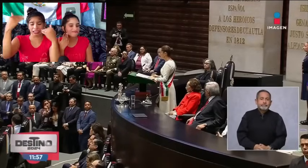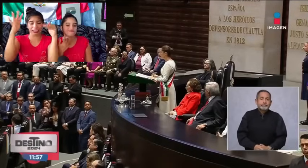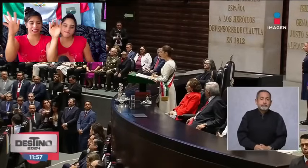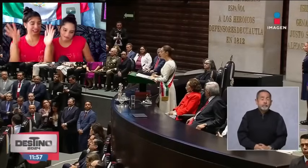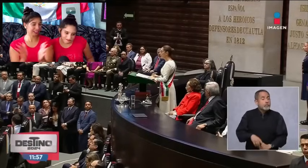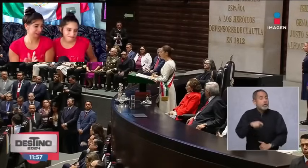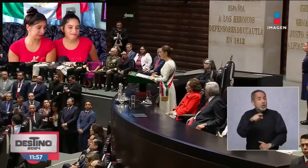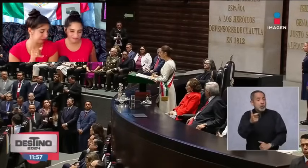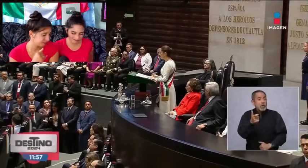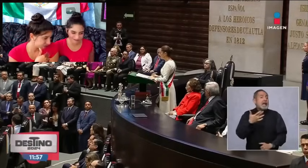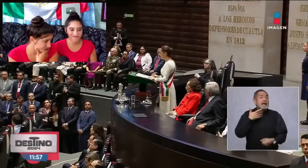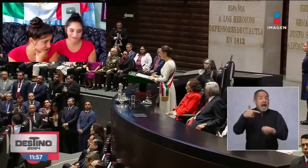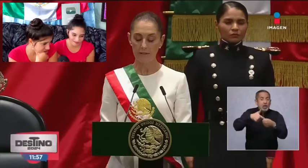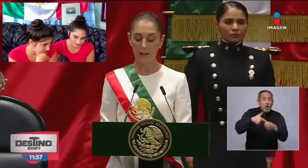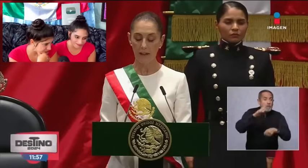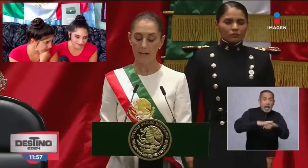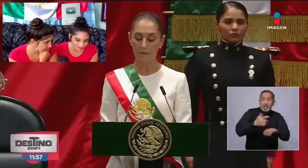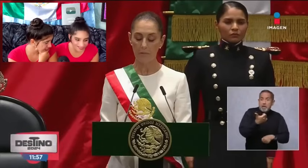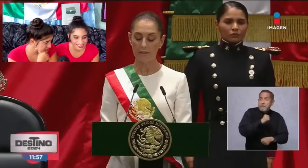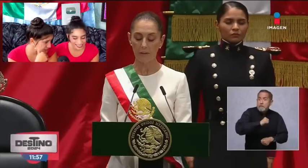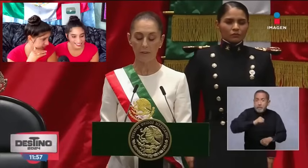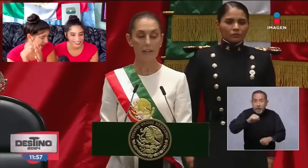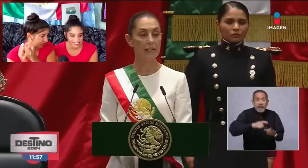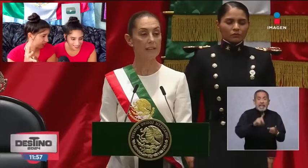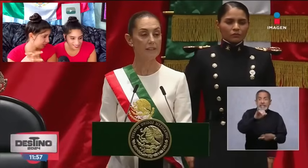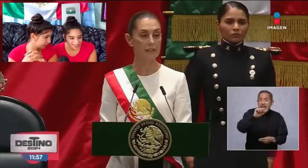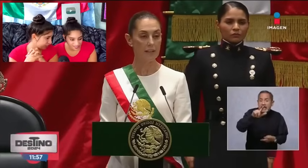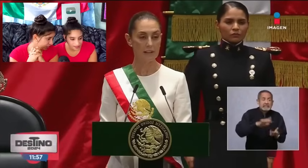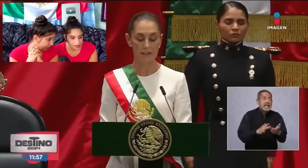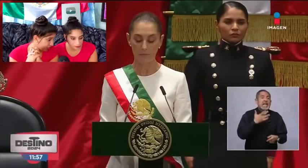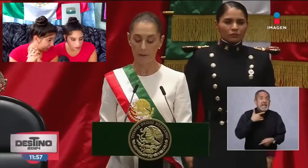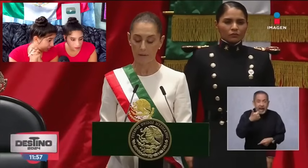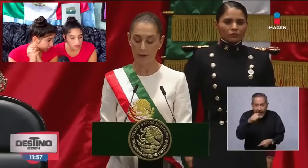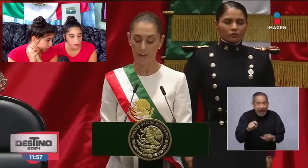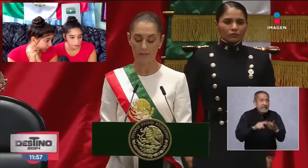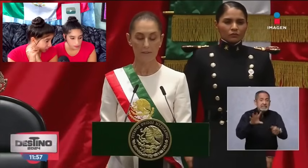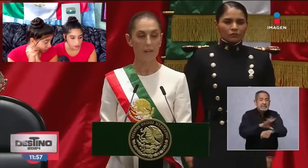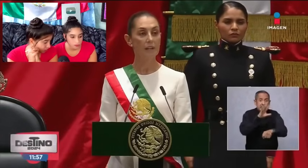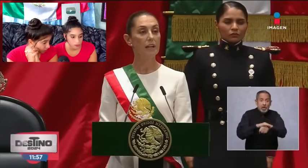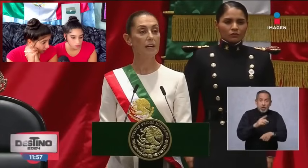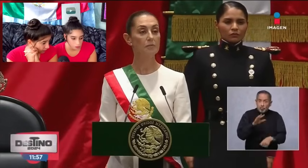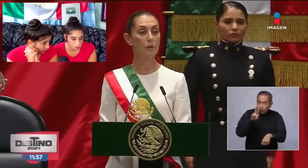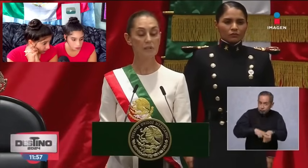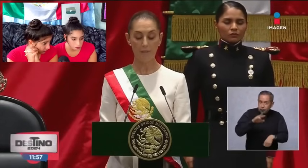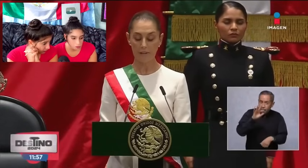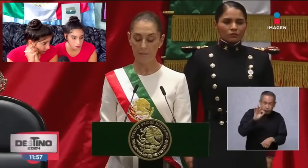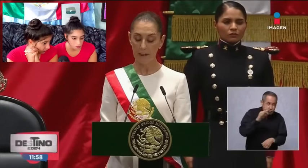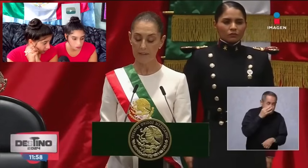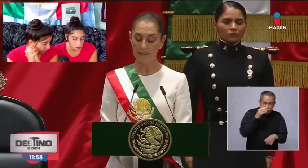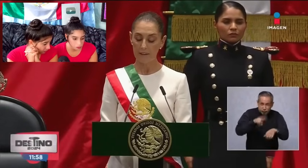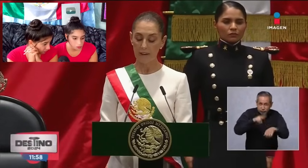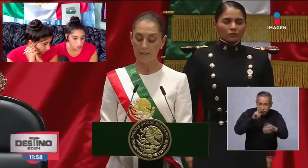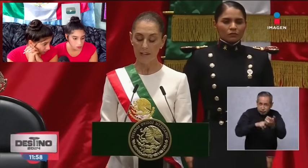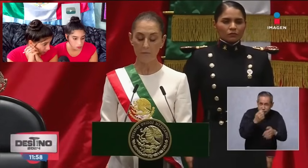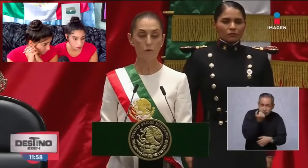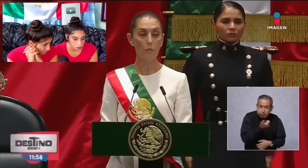viene. No el precio de las gasolinas, del diésel, del gas doméstico ni la electricidad en términos reales. En las próximas